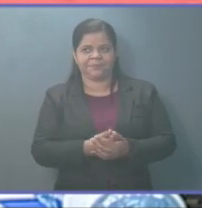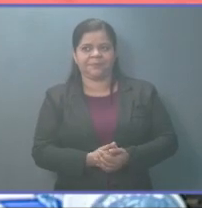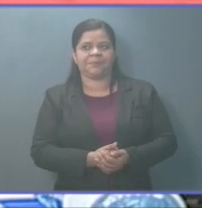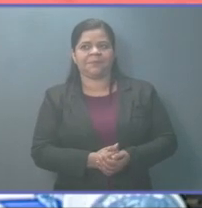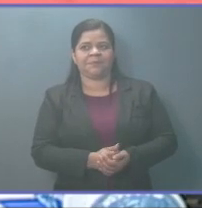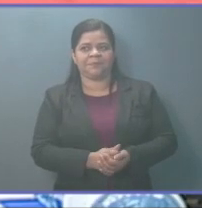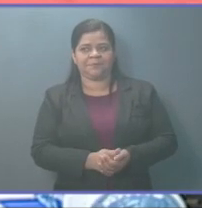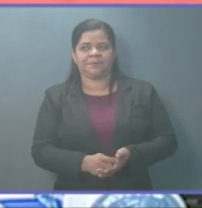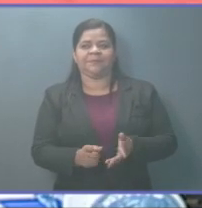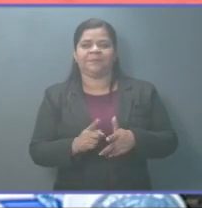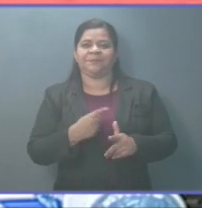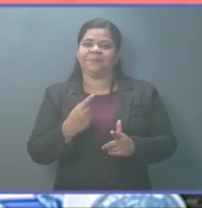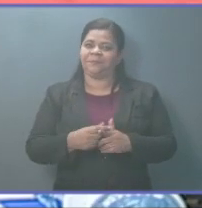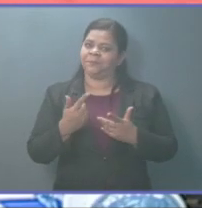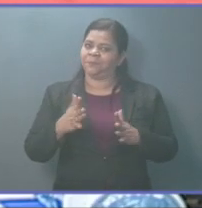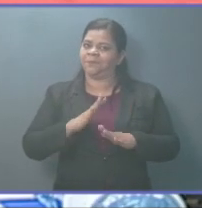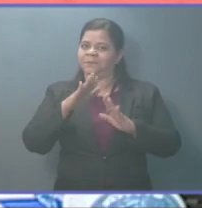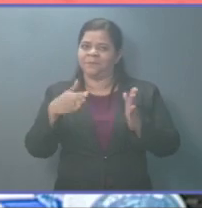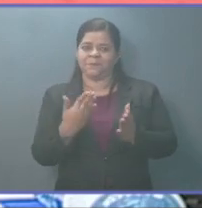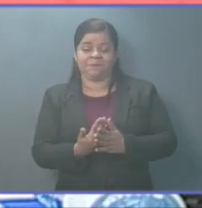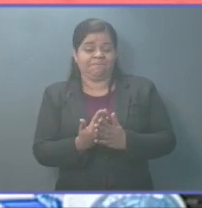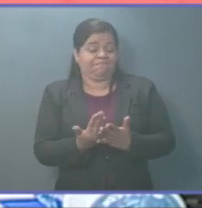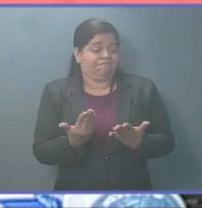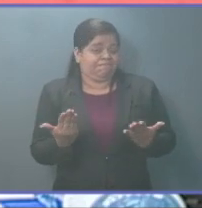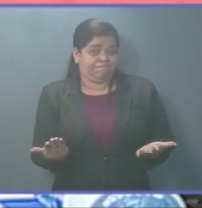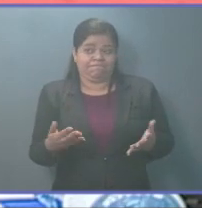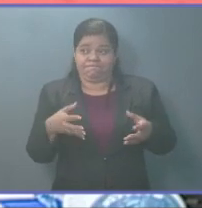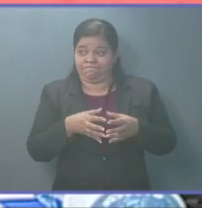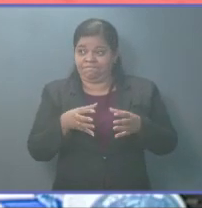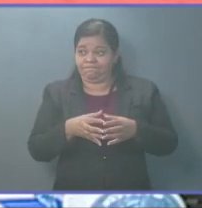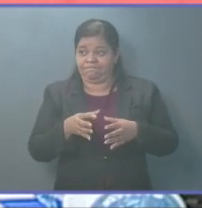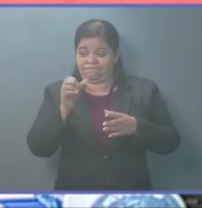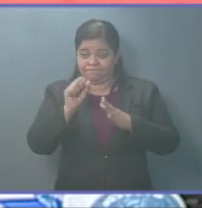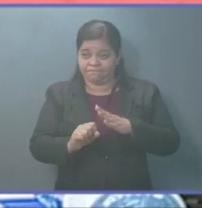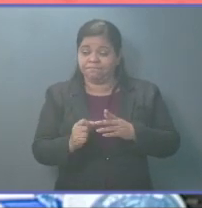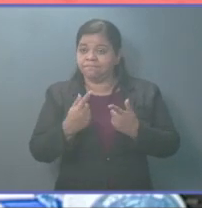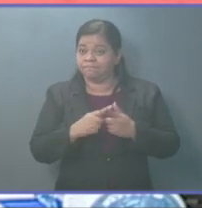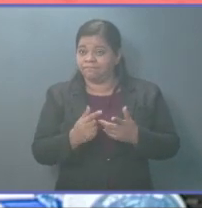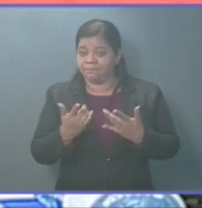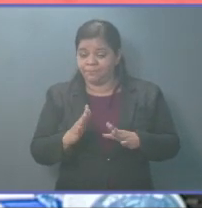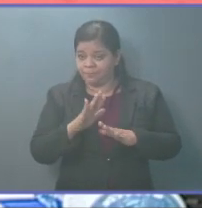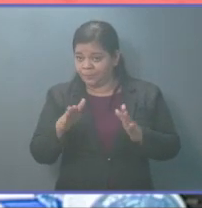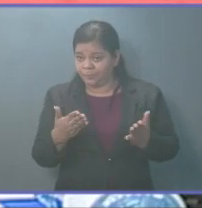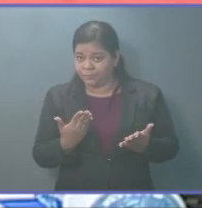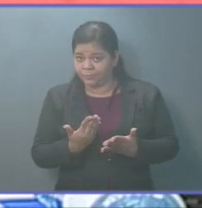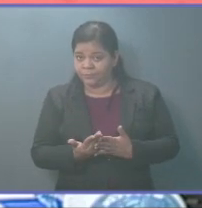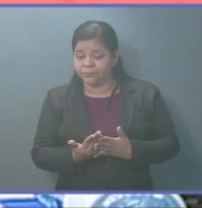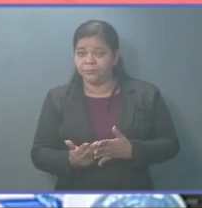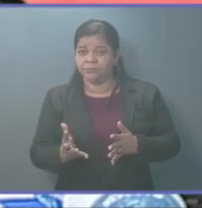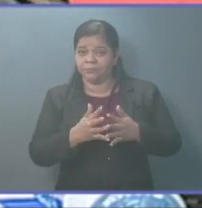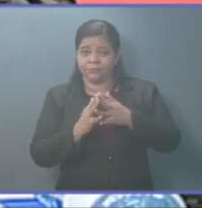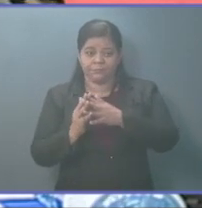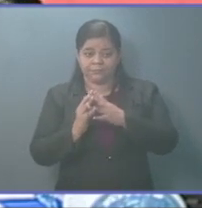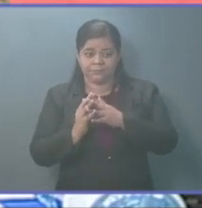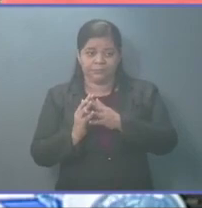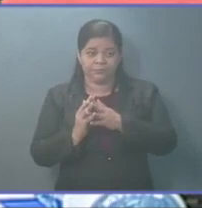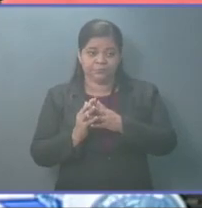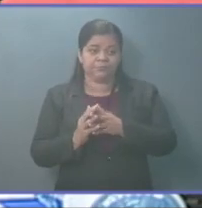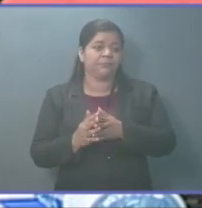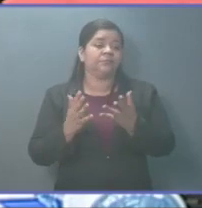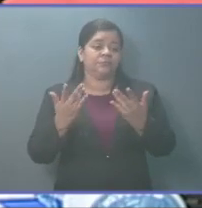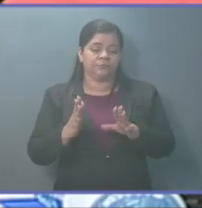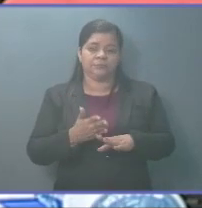tenido del señor comandante del Comando Sur o de los señores generales de los Estados Unidos, nos